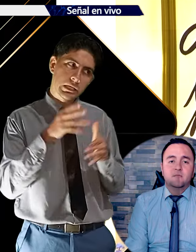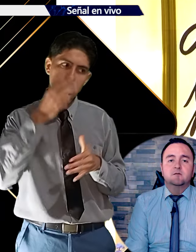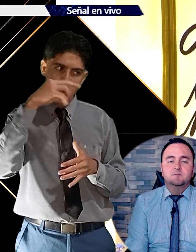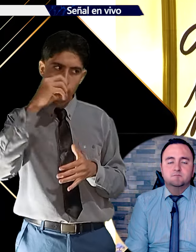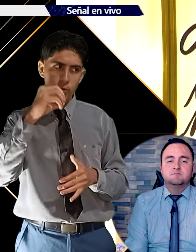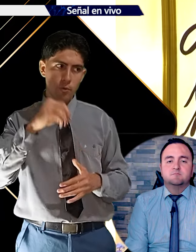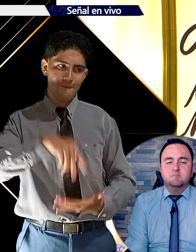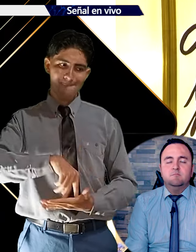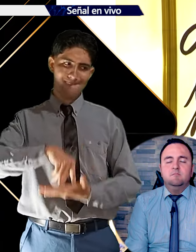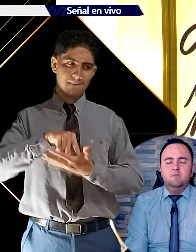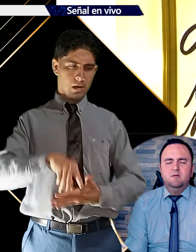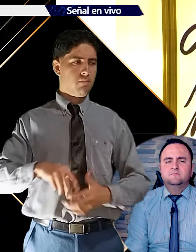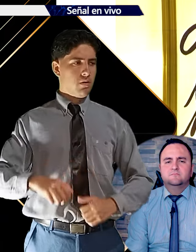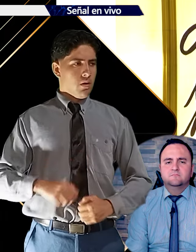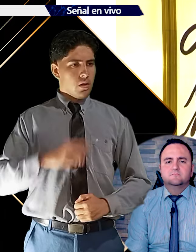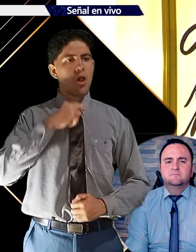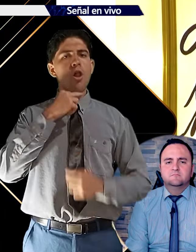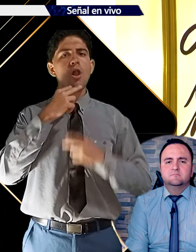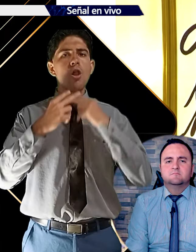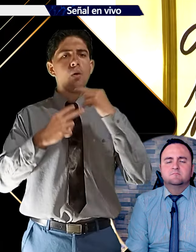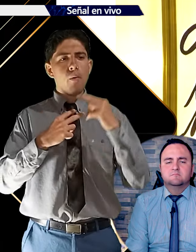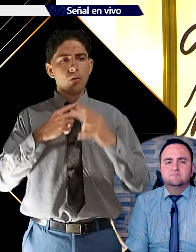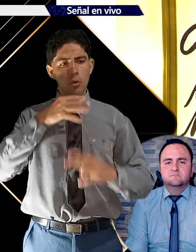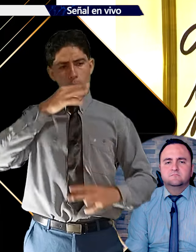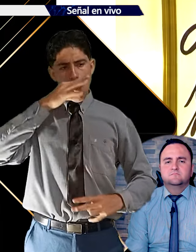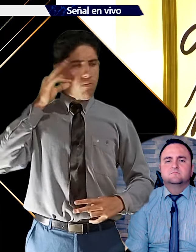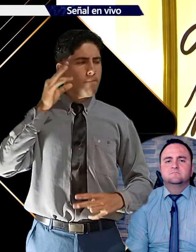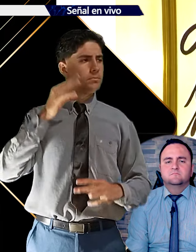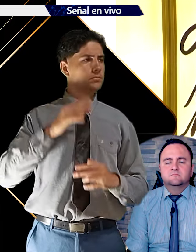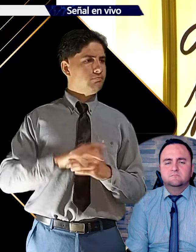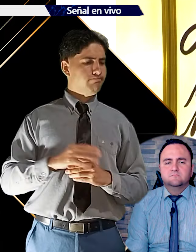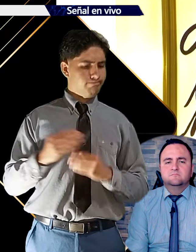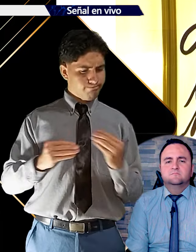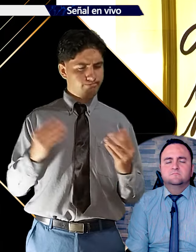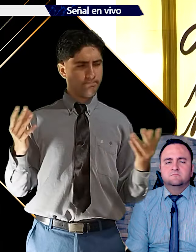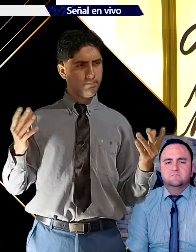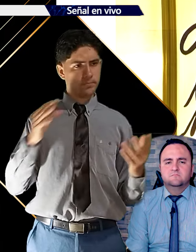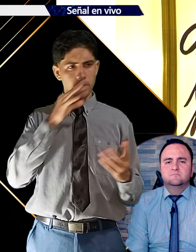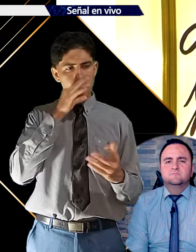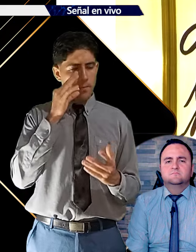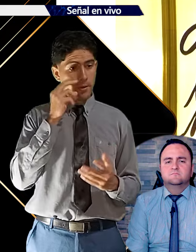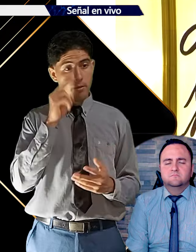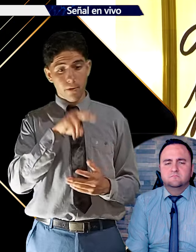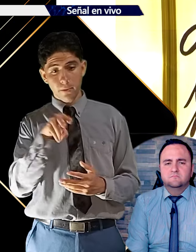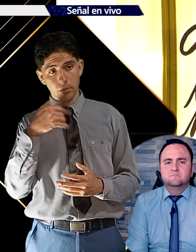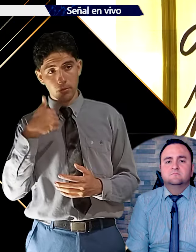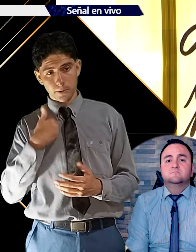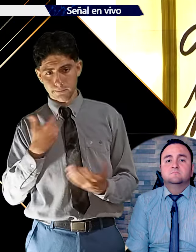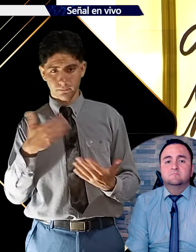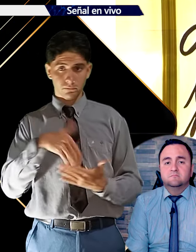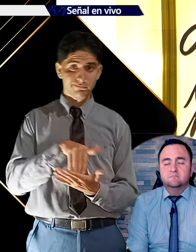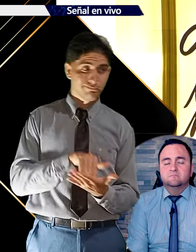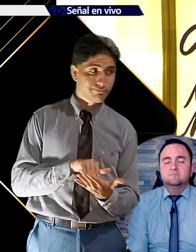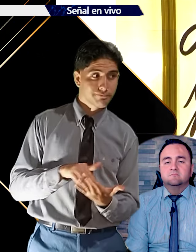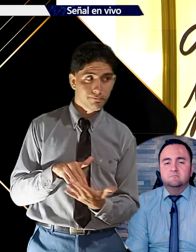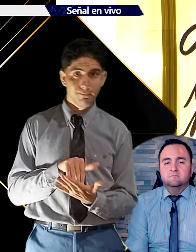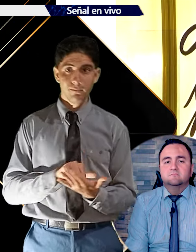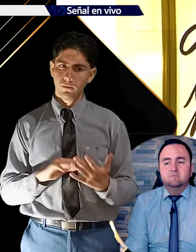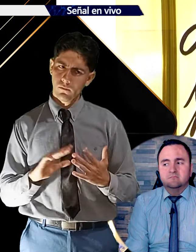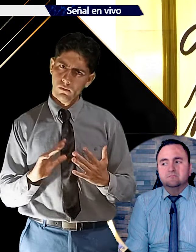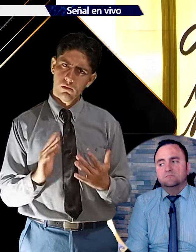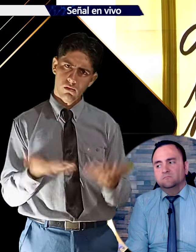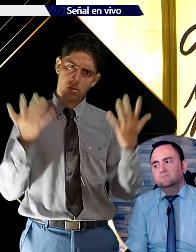hermano, varón, enseñe a sus hijos varones a hablar como varones, a hablar como varones, a actuar. Porque es que hoy en día esta generación de